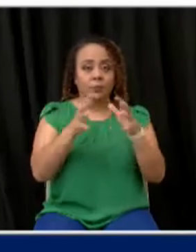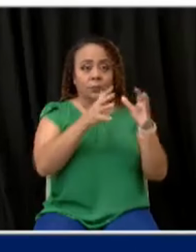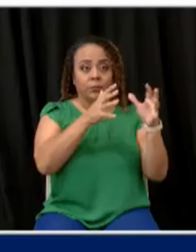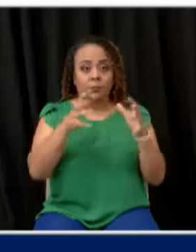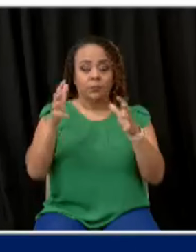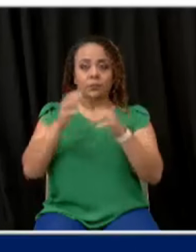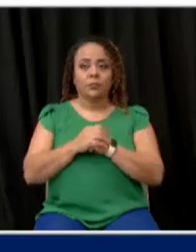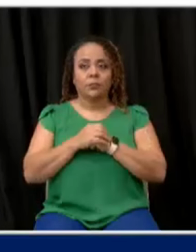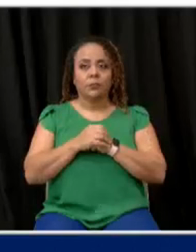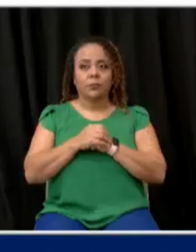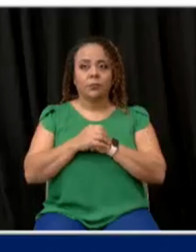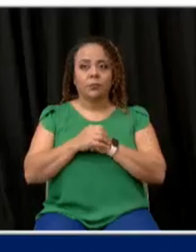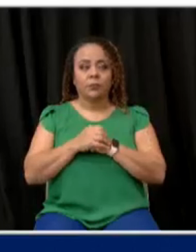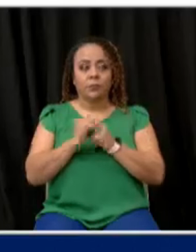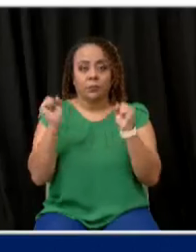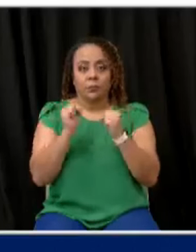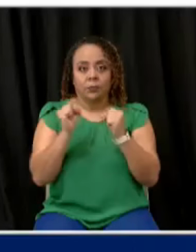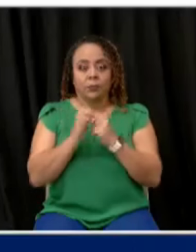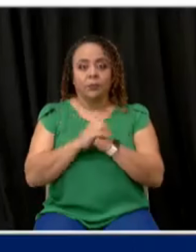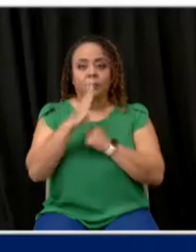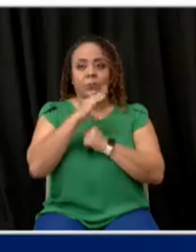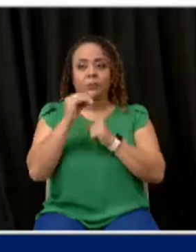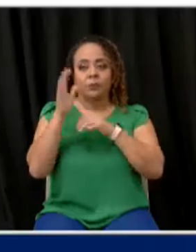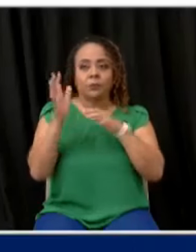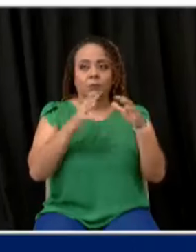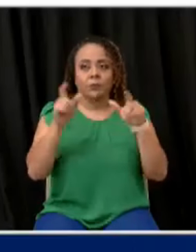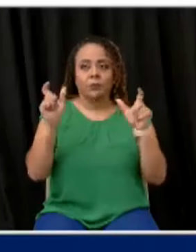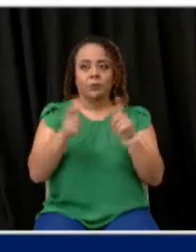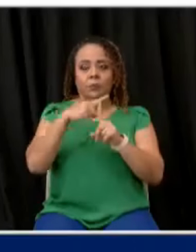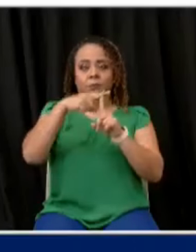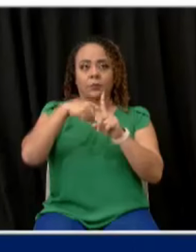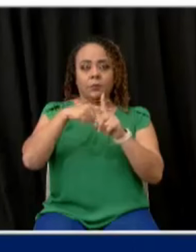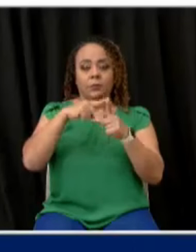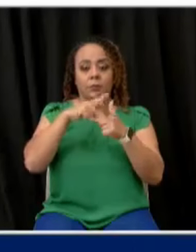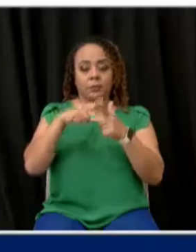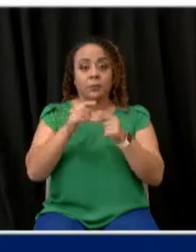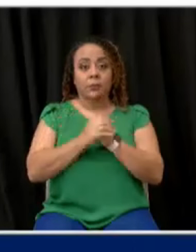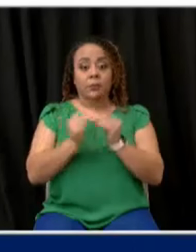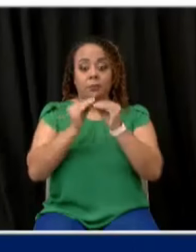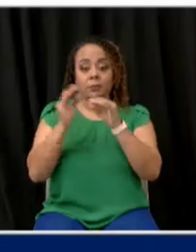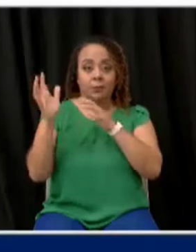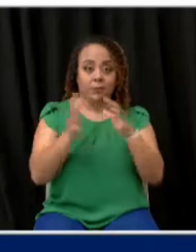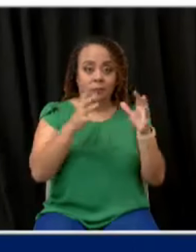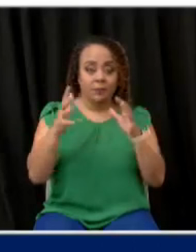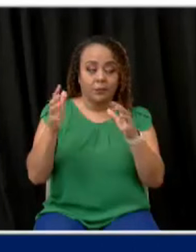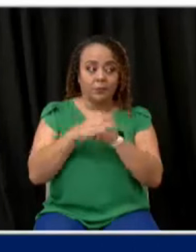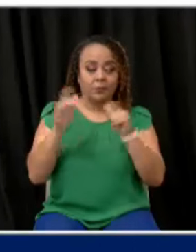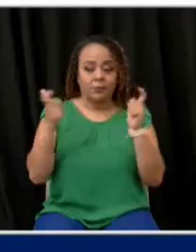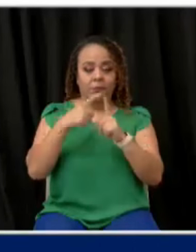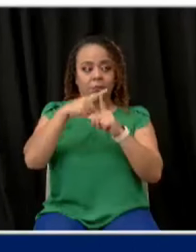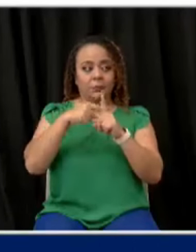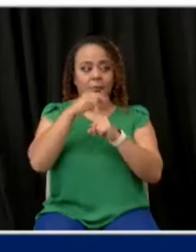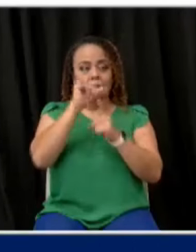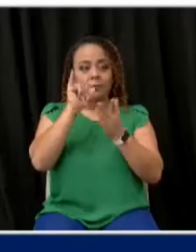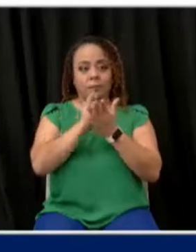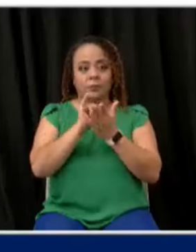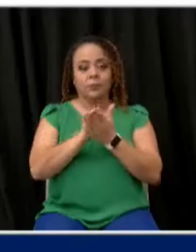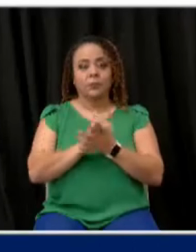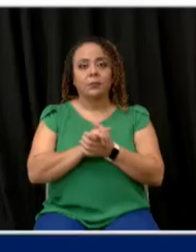sopla, enfría, y el viento baja la temperatura. Entonces, mientras más viento, se baja la temperatura. Y esto nos